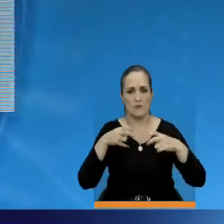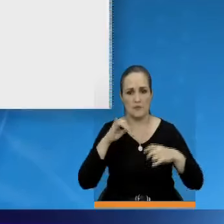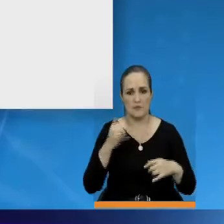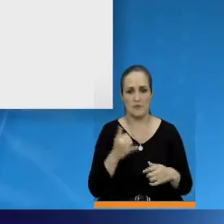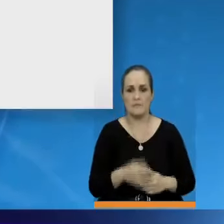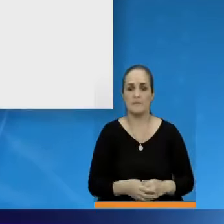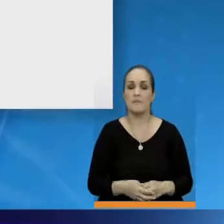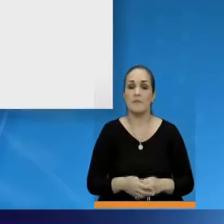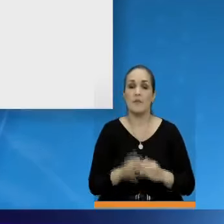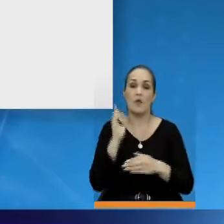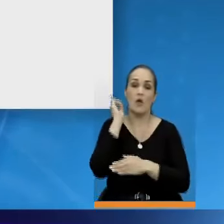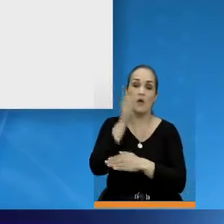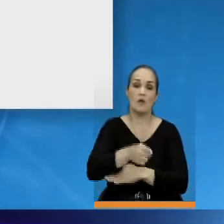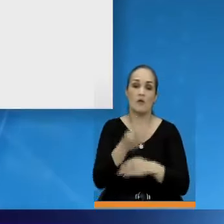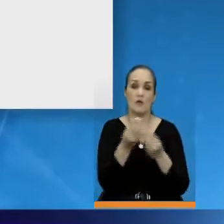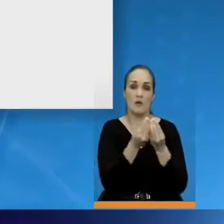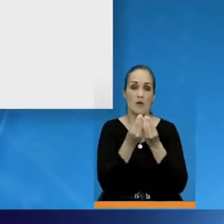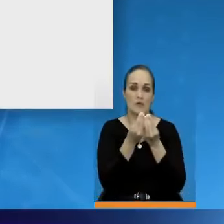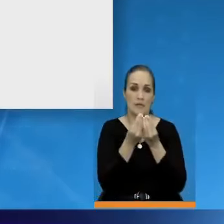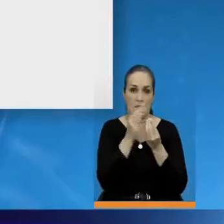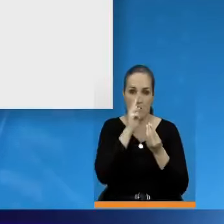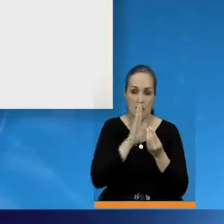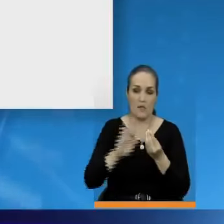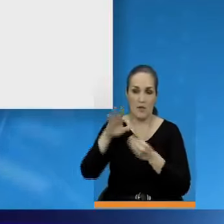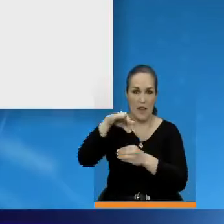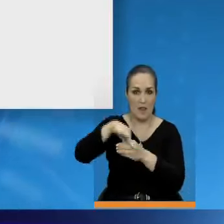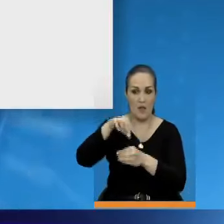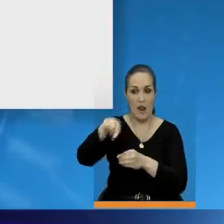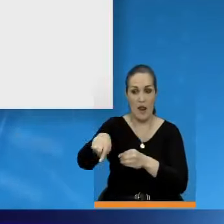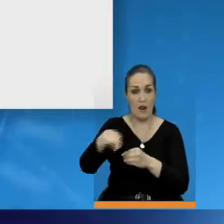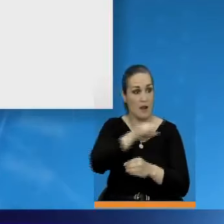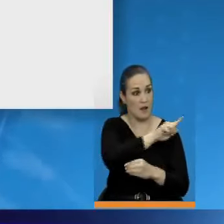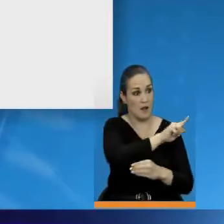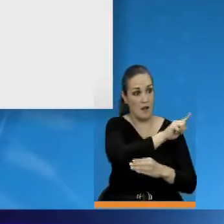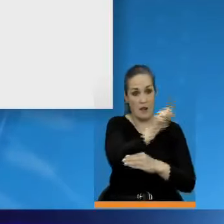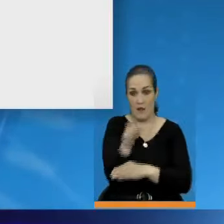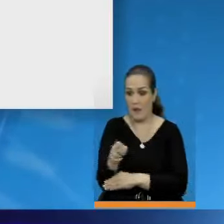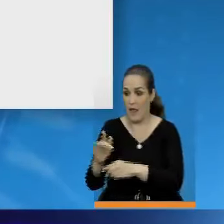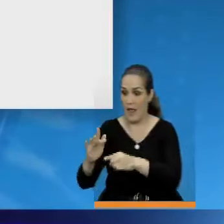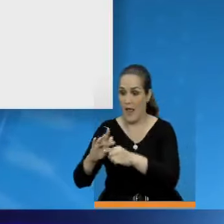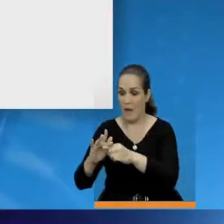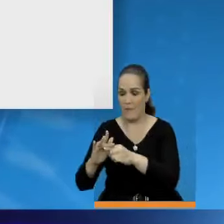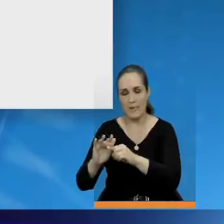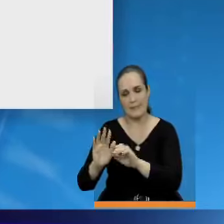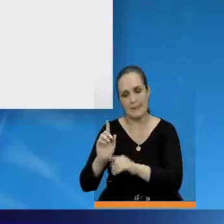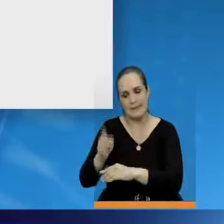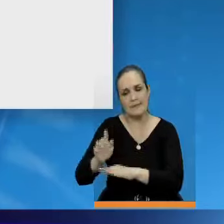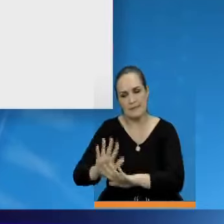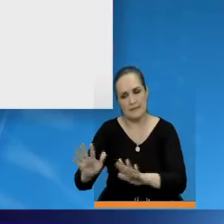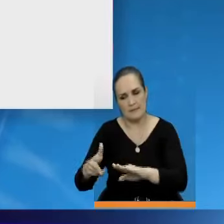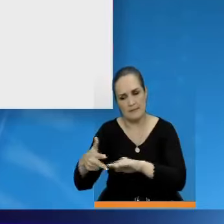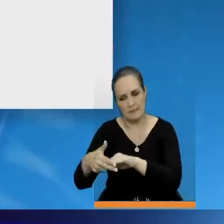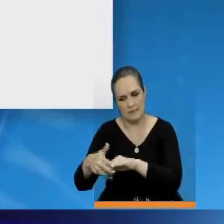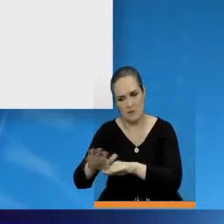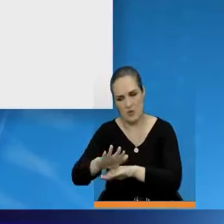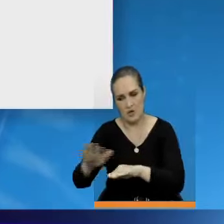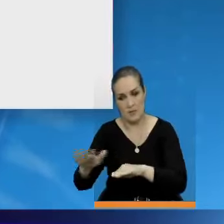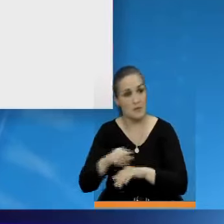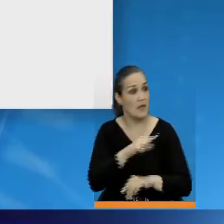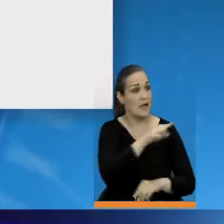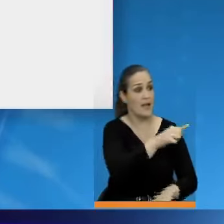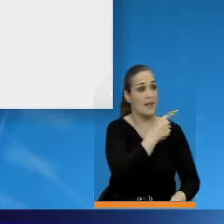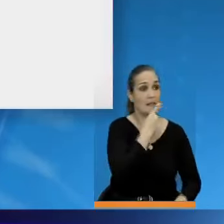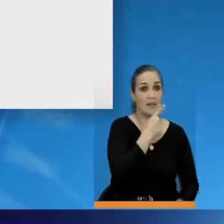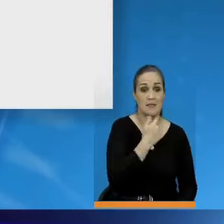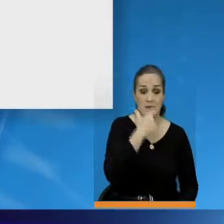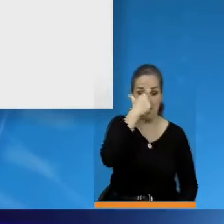Ordenar al Consejo Nacional Electoral abstenerse de aplicar la decisión de la Sala de Consulta y Servicio Civil del Consejo de Estado, en cuanto dispuso que el señor